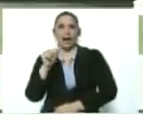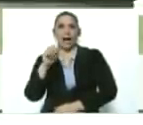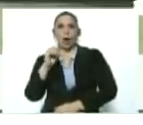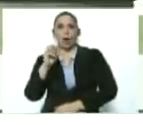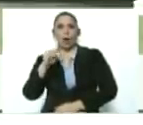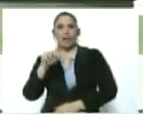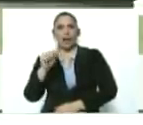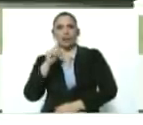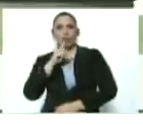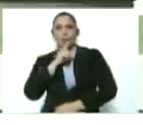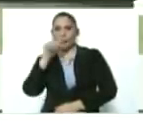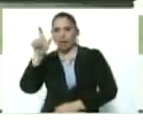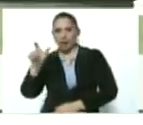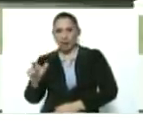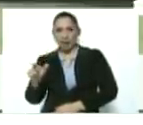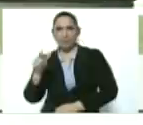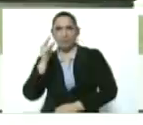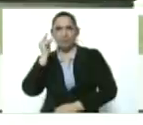son